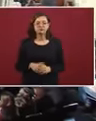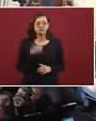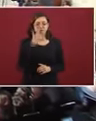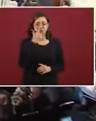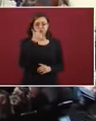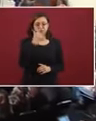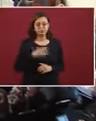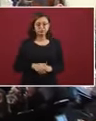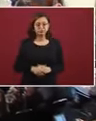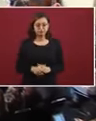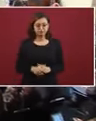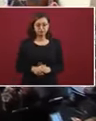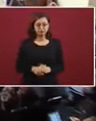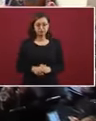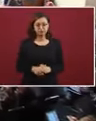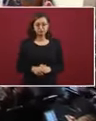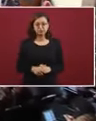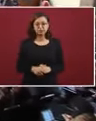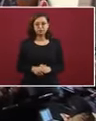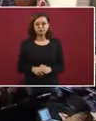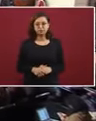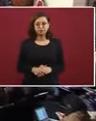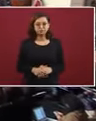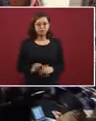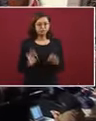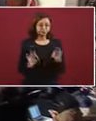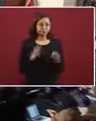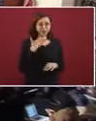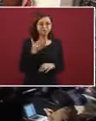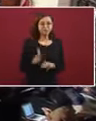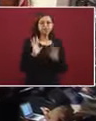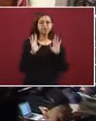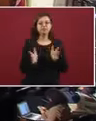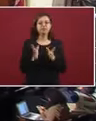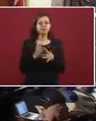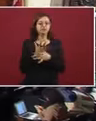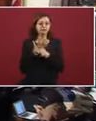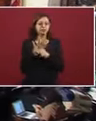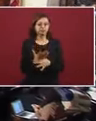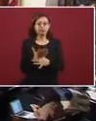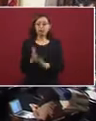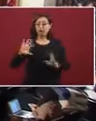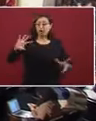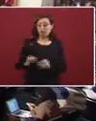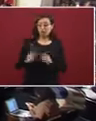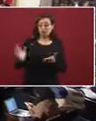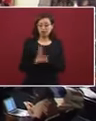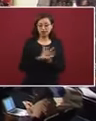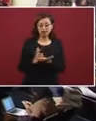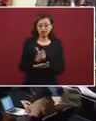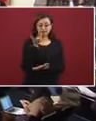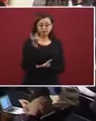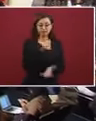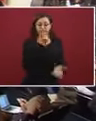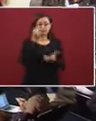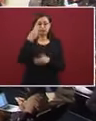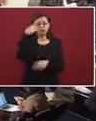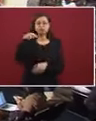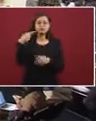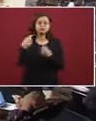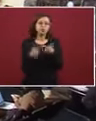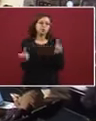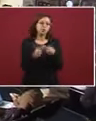Bueno, como se dijo, lo que se obtuvo de la subasta ayer es para bandas